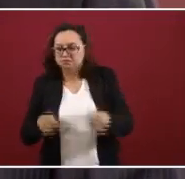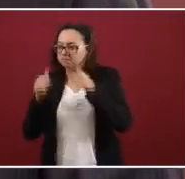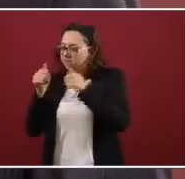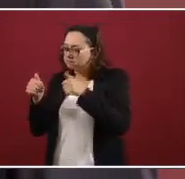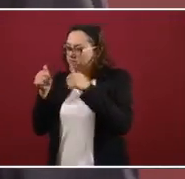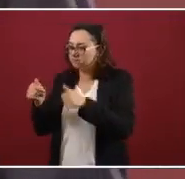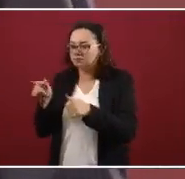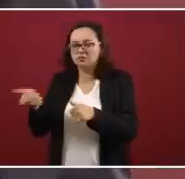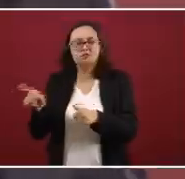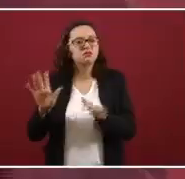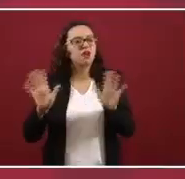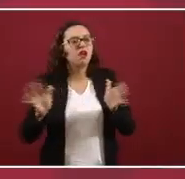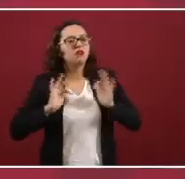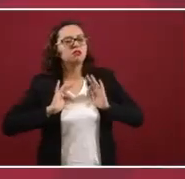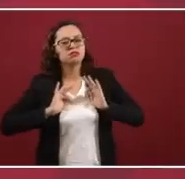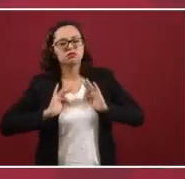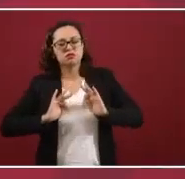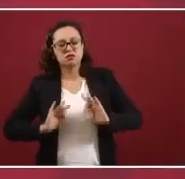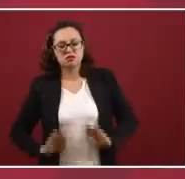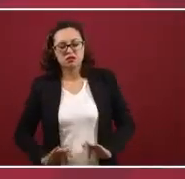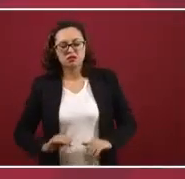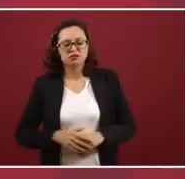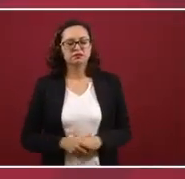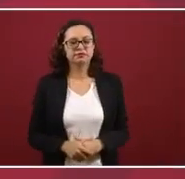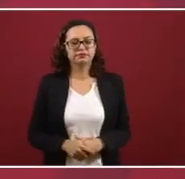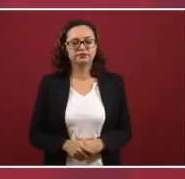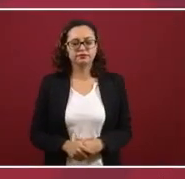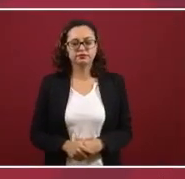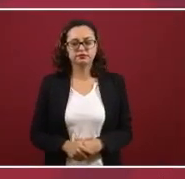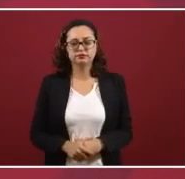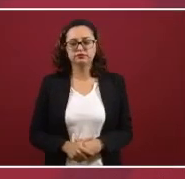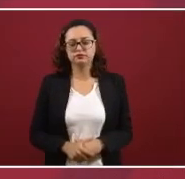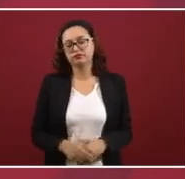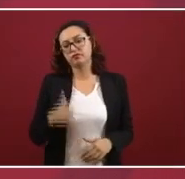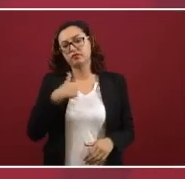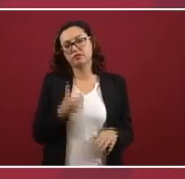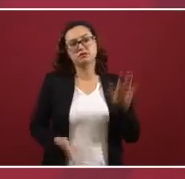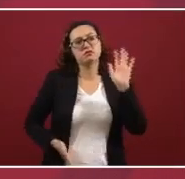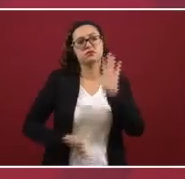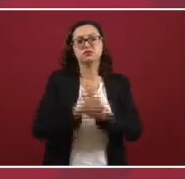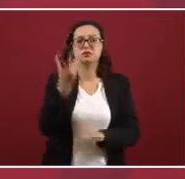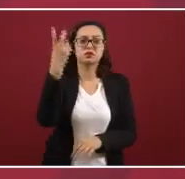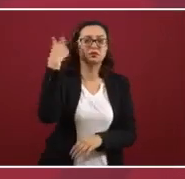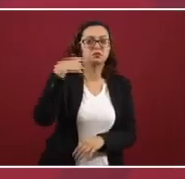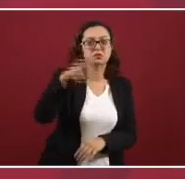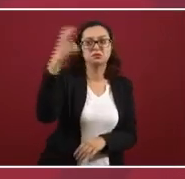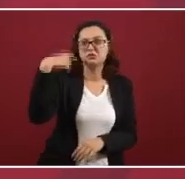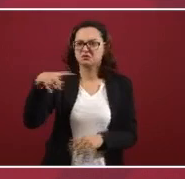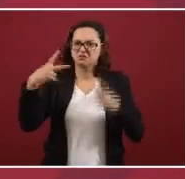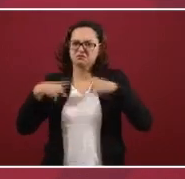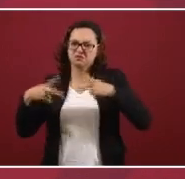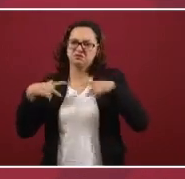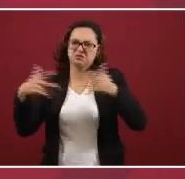Yo lo veo, voy a la gira y me reclaman fuerte,